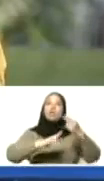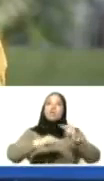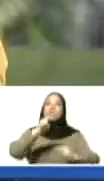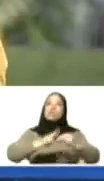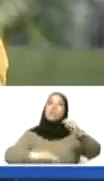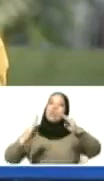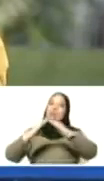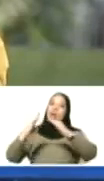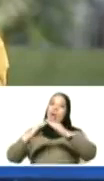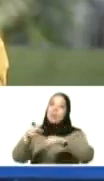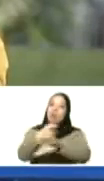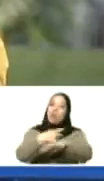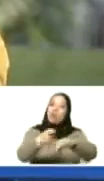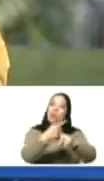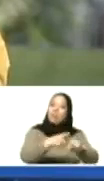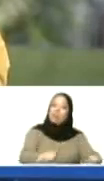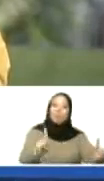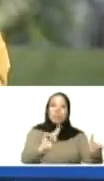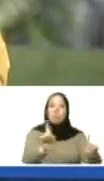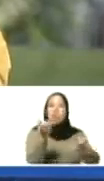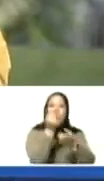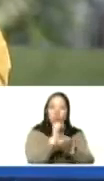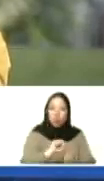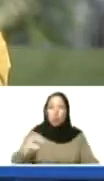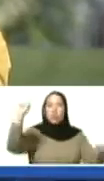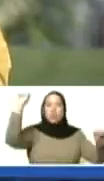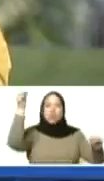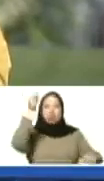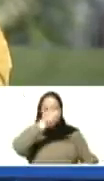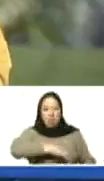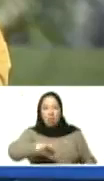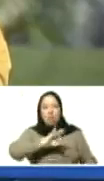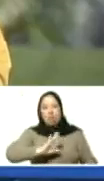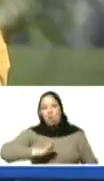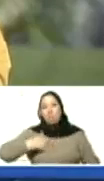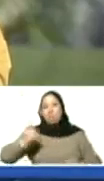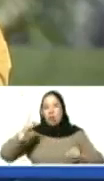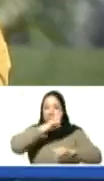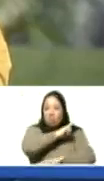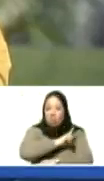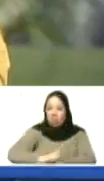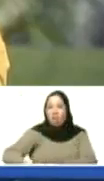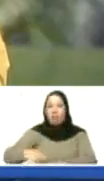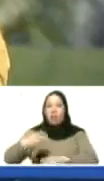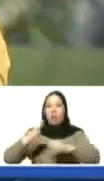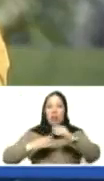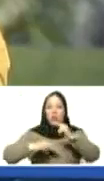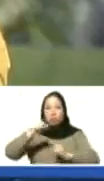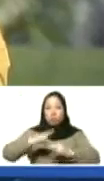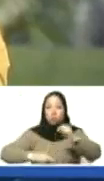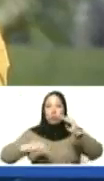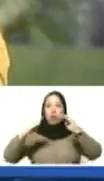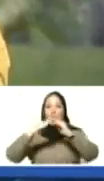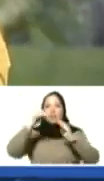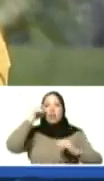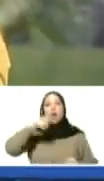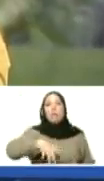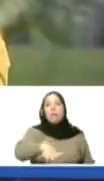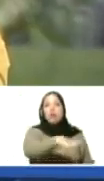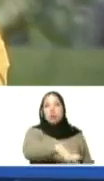pueblo? Solo el socialismo puede, debe y hace viviendas para el pueblo. Solo